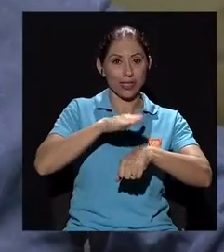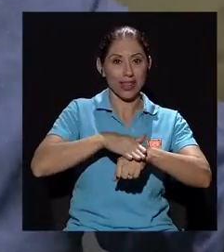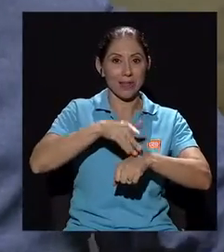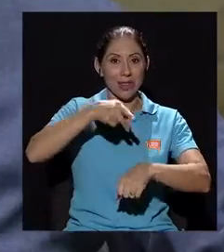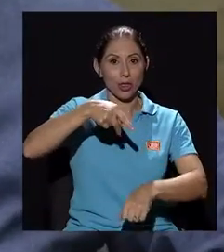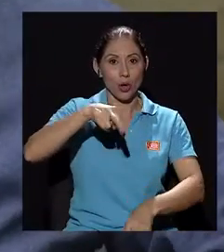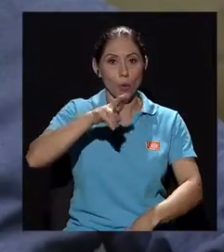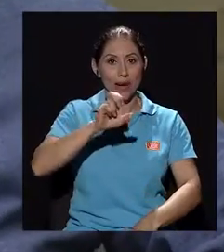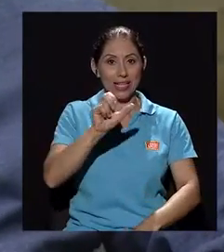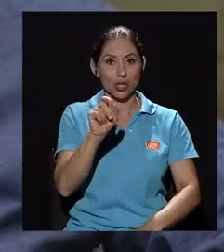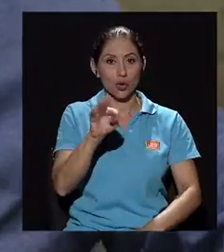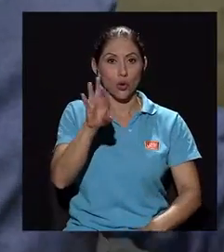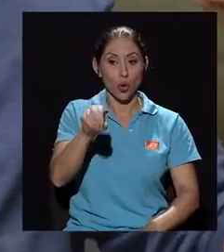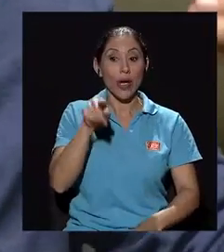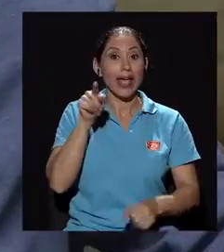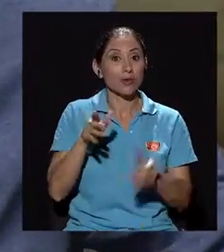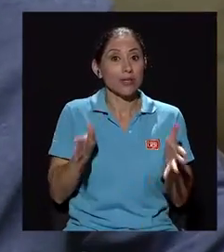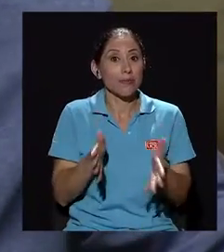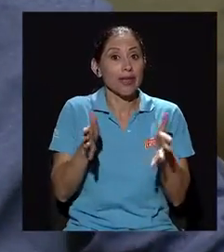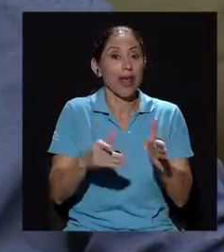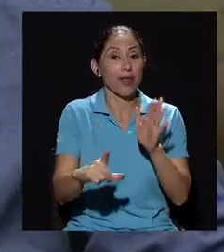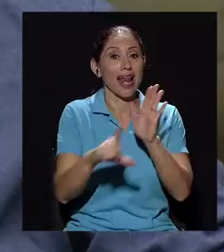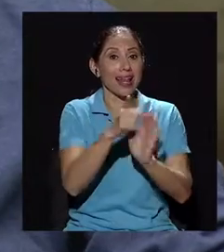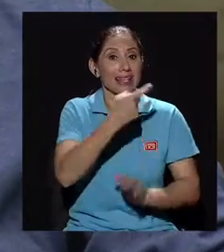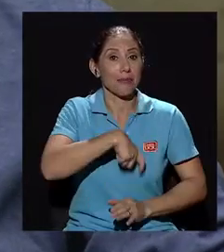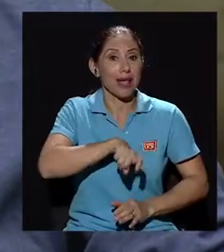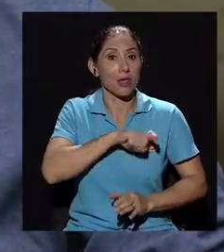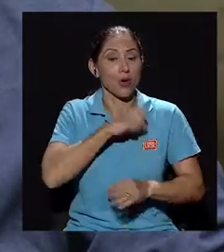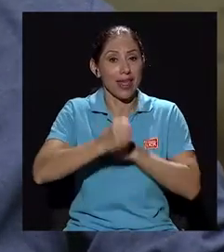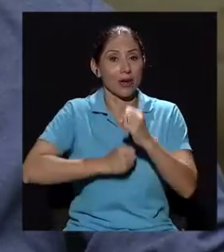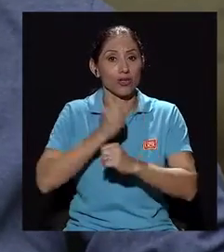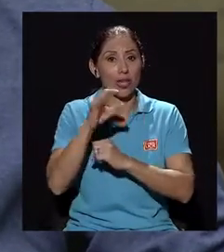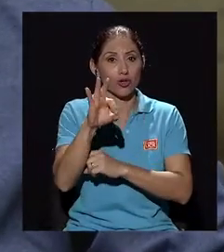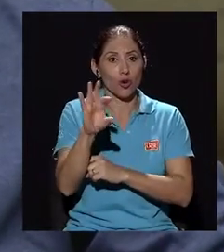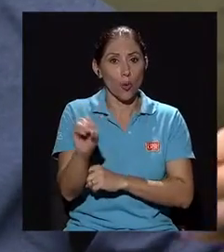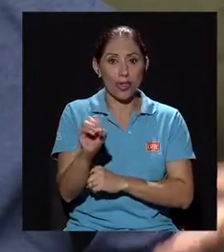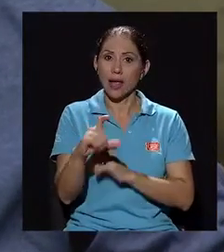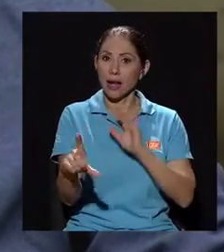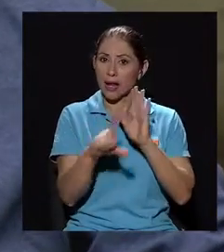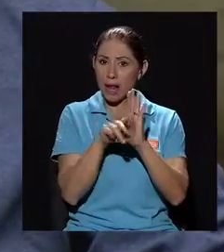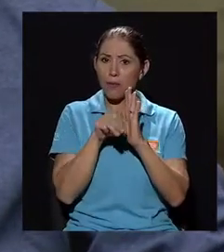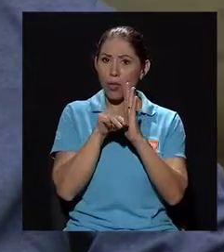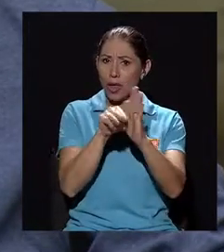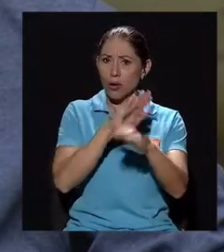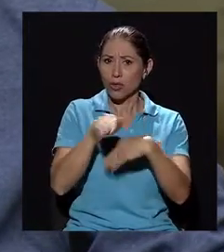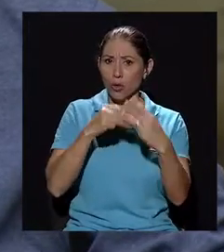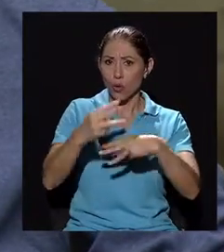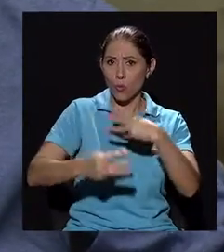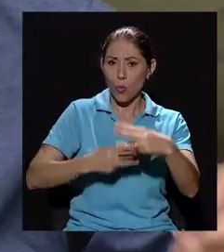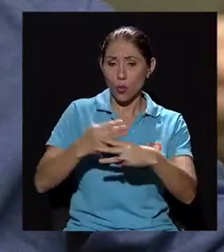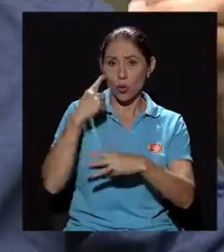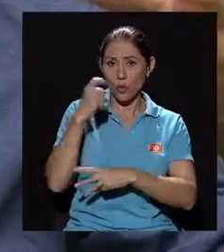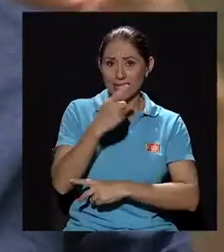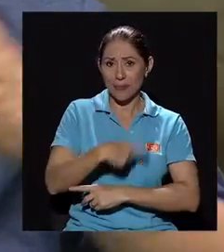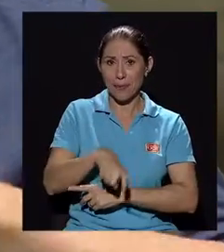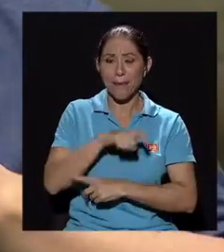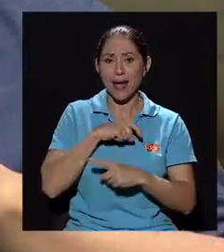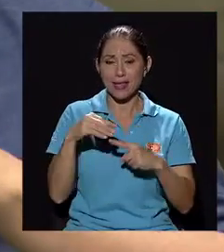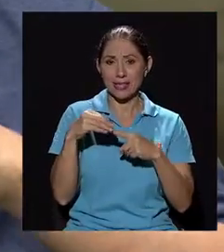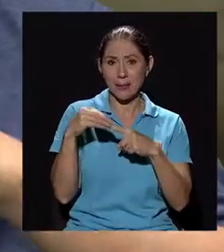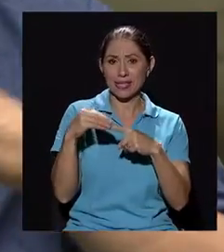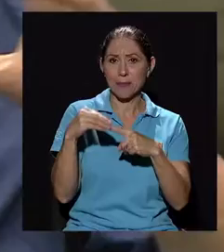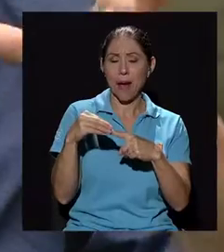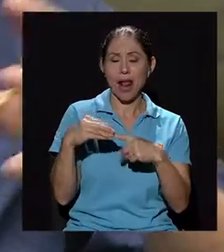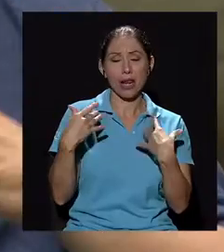en la ley española de los años 90, una ley modelo para todo el mundo, ¿verdad?, ya que España es el principal,